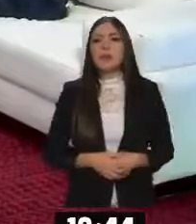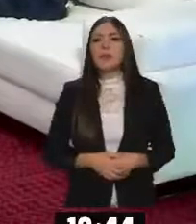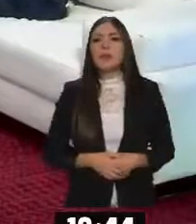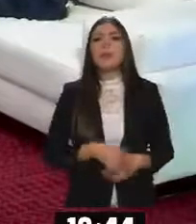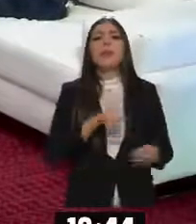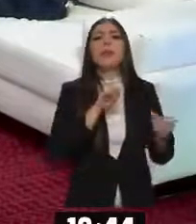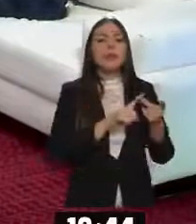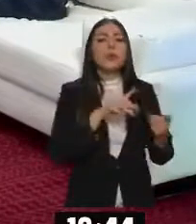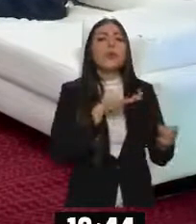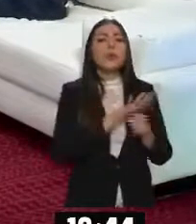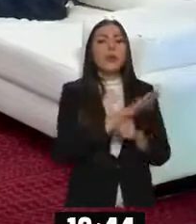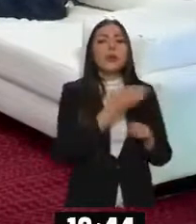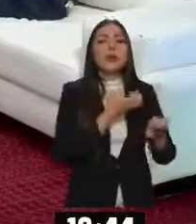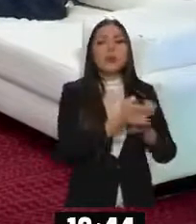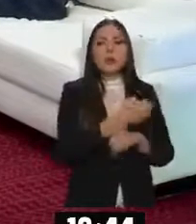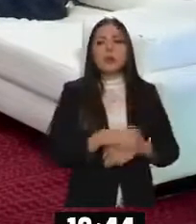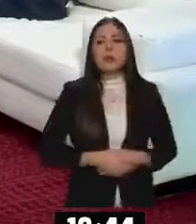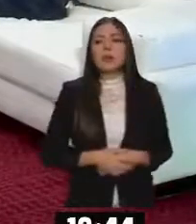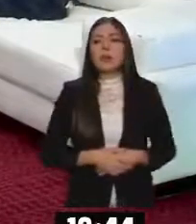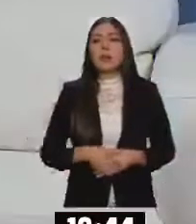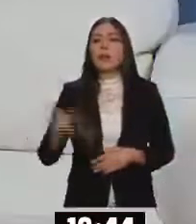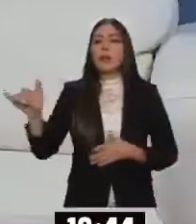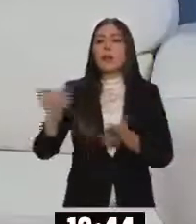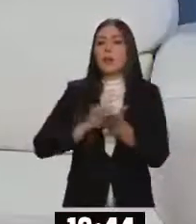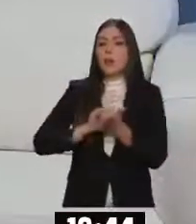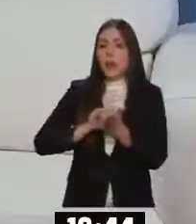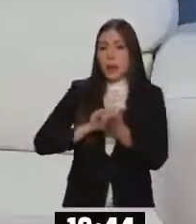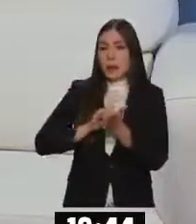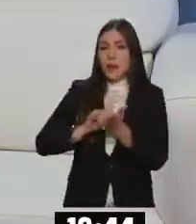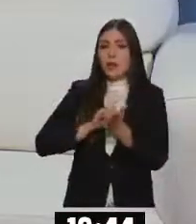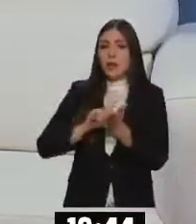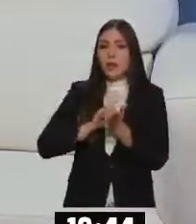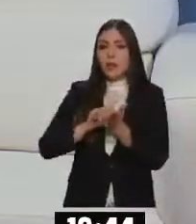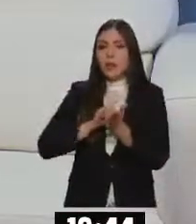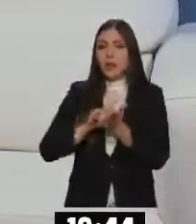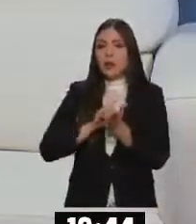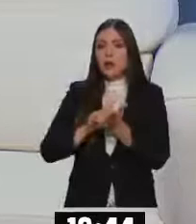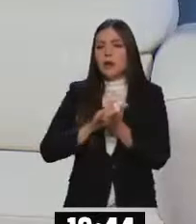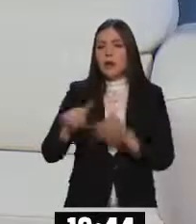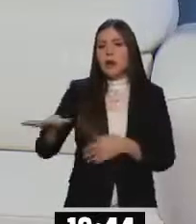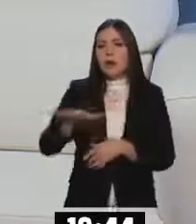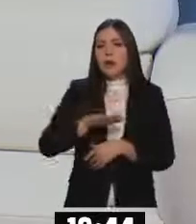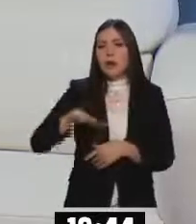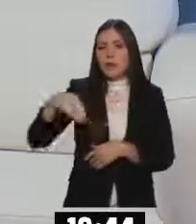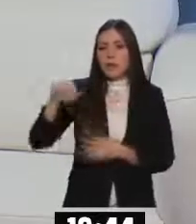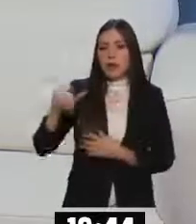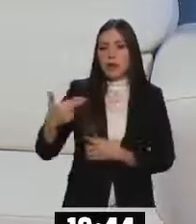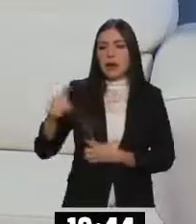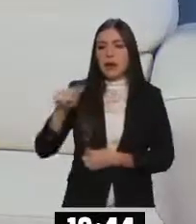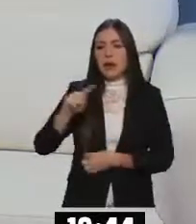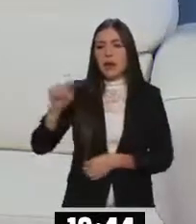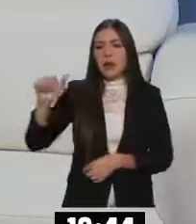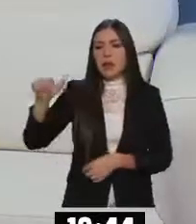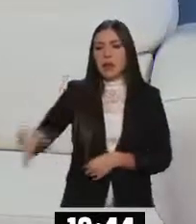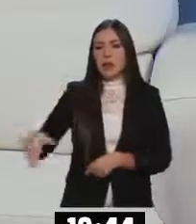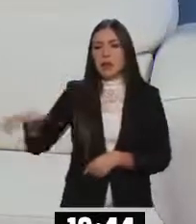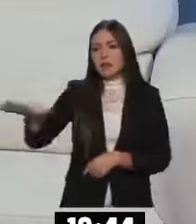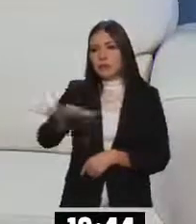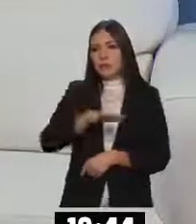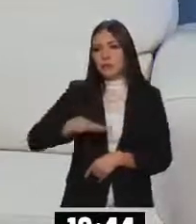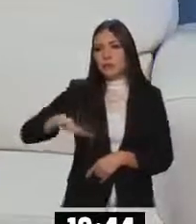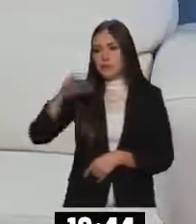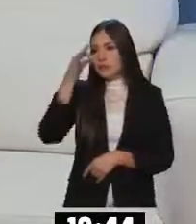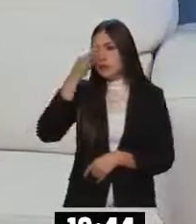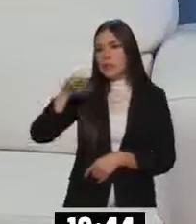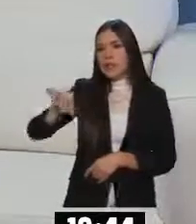está en dónde? ¿Nueva York? Oh, en Nueva York, Manhattan, un poco ahí manzana, mero. En pocas manzanas al sur de ONU. Ahí está. Es